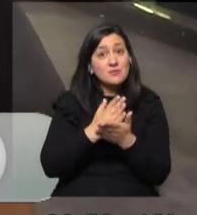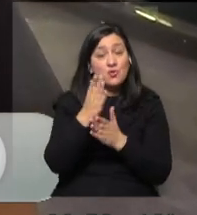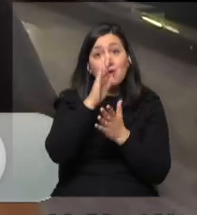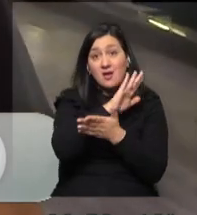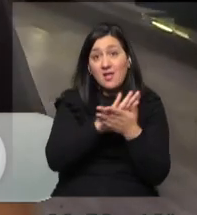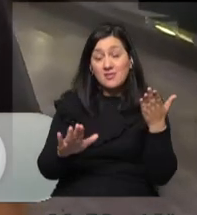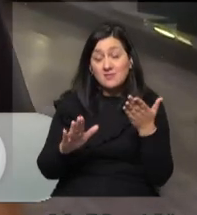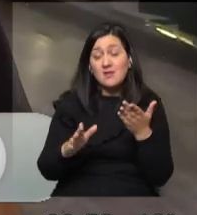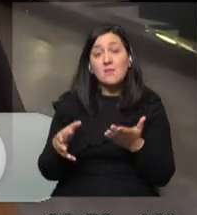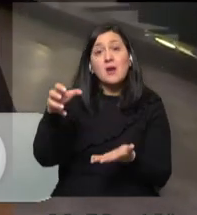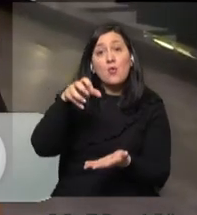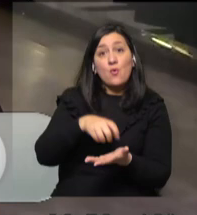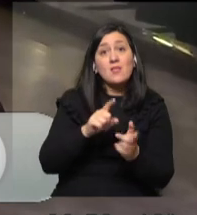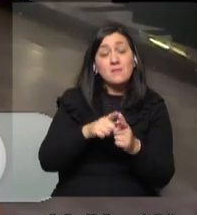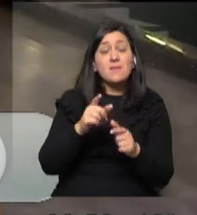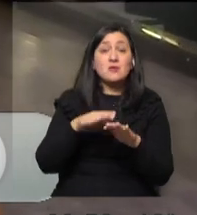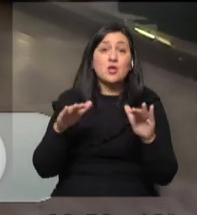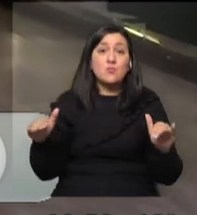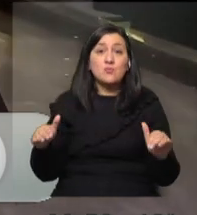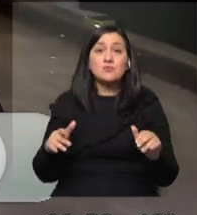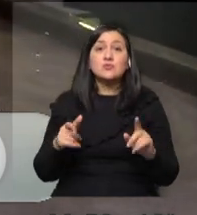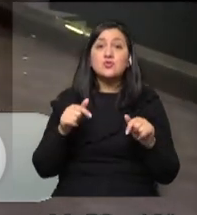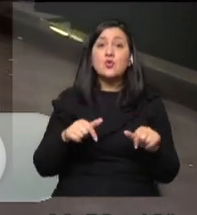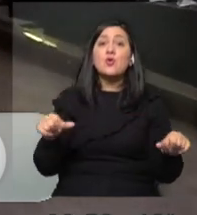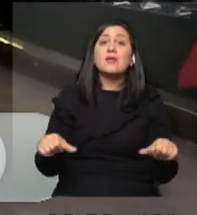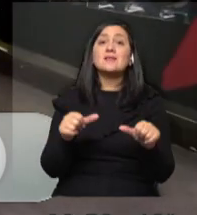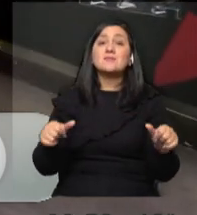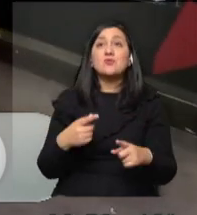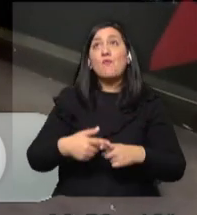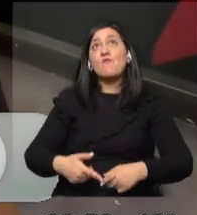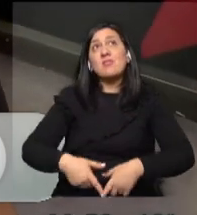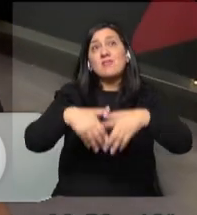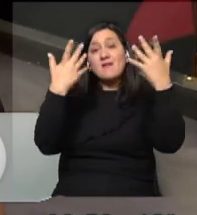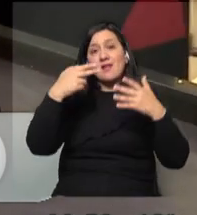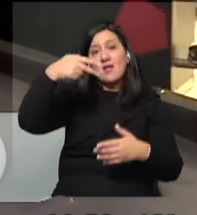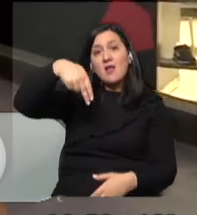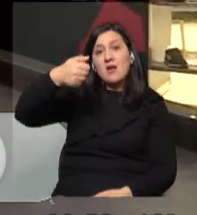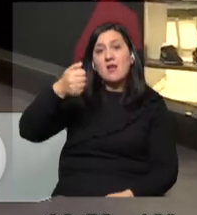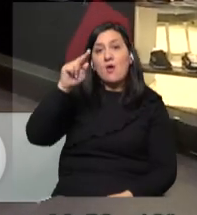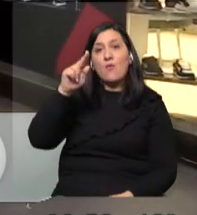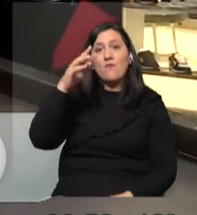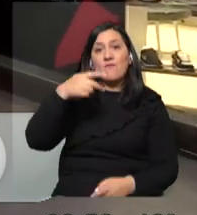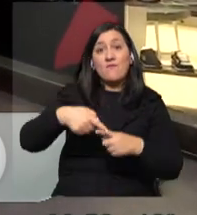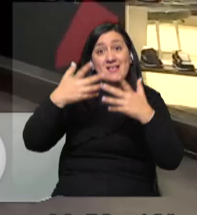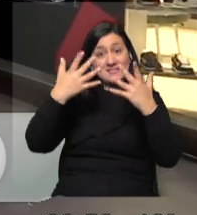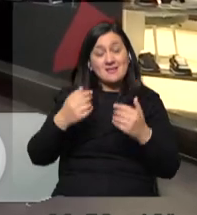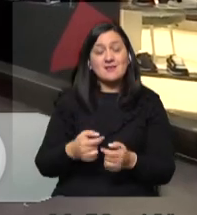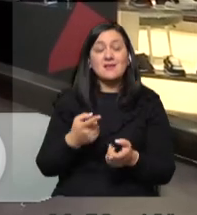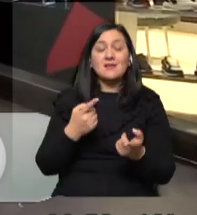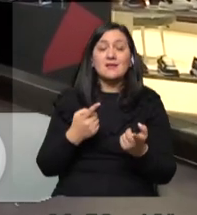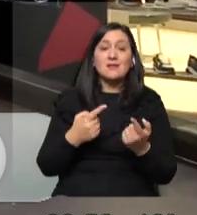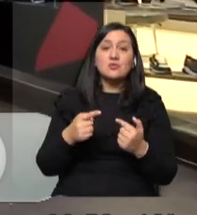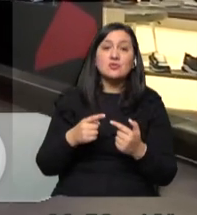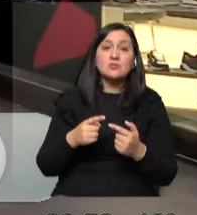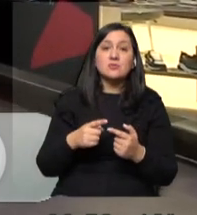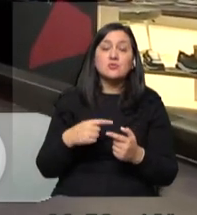para los centros educativos como para los participantes. Y hoy lo que estamos haciendo es como un gran festival que se llama NowFest, que es parte de una movida regional, porque nosotros